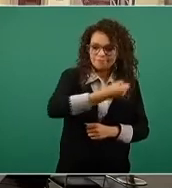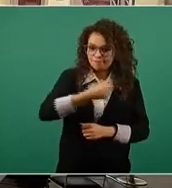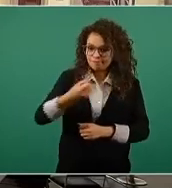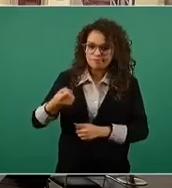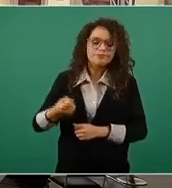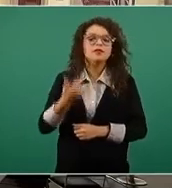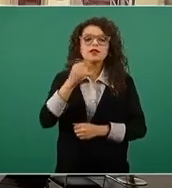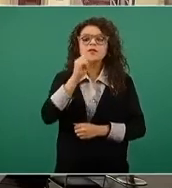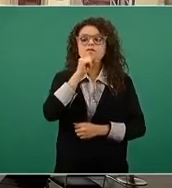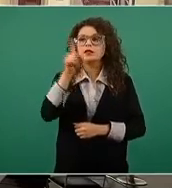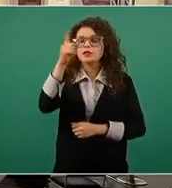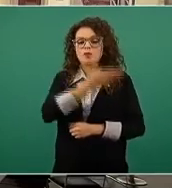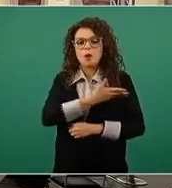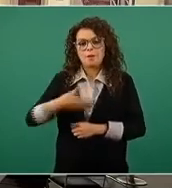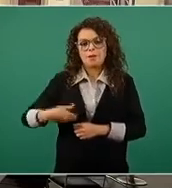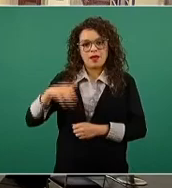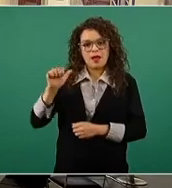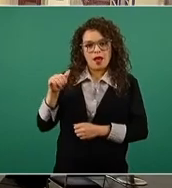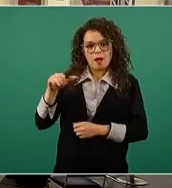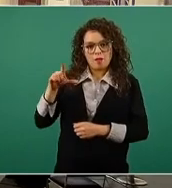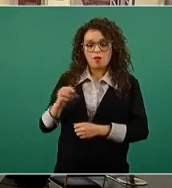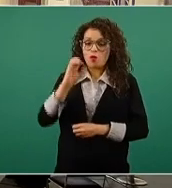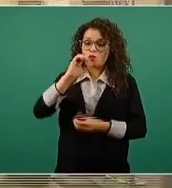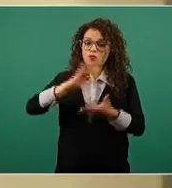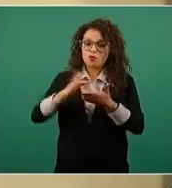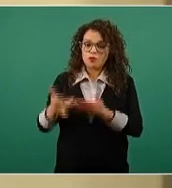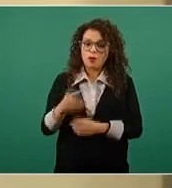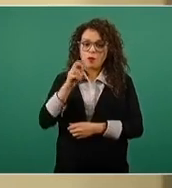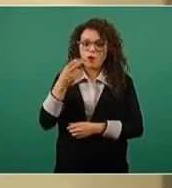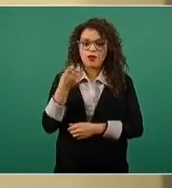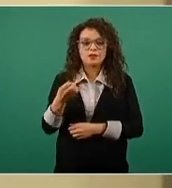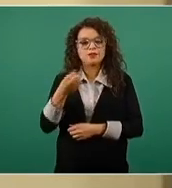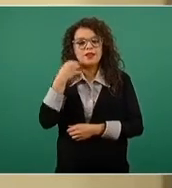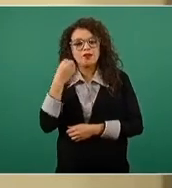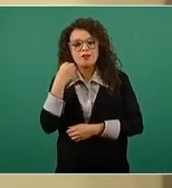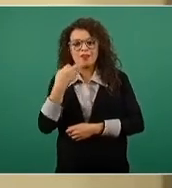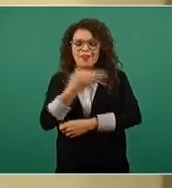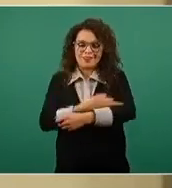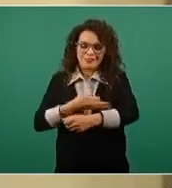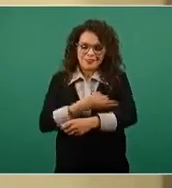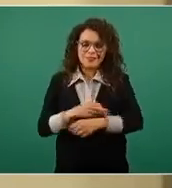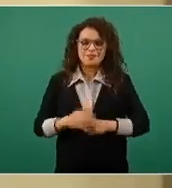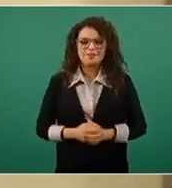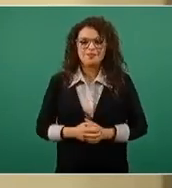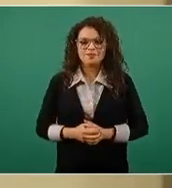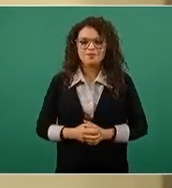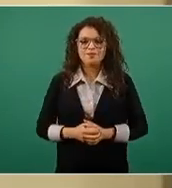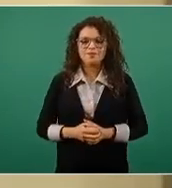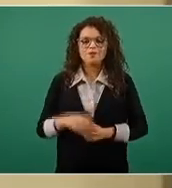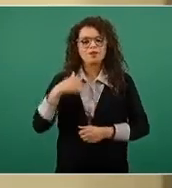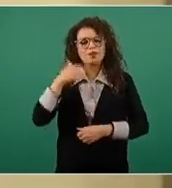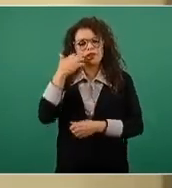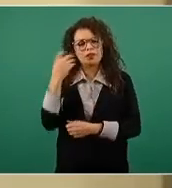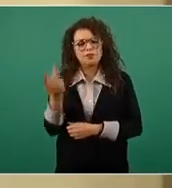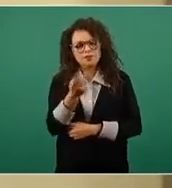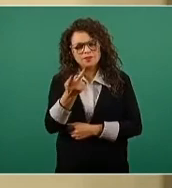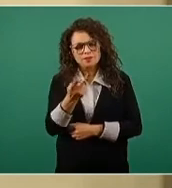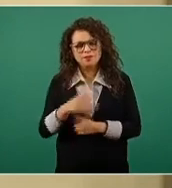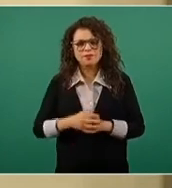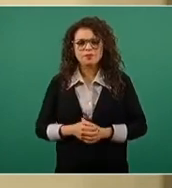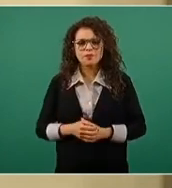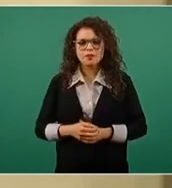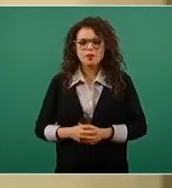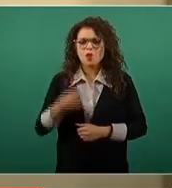López Obrador y gracias por estas conferencias de prensa. Doctor, nos habían enseñado durante mucho